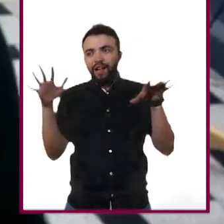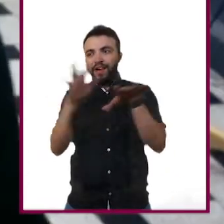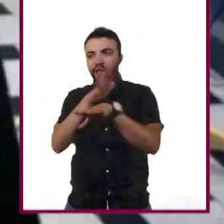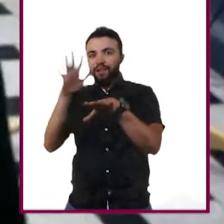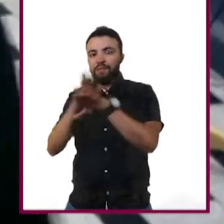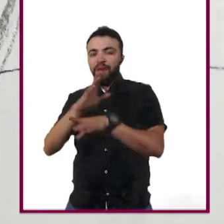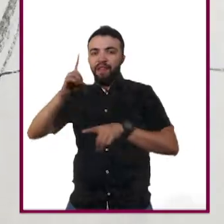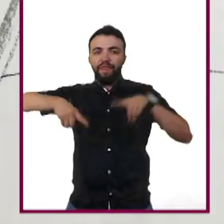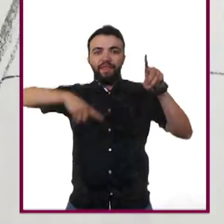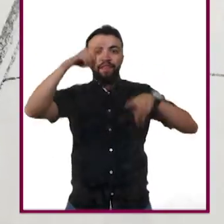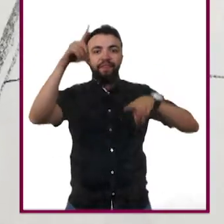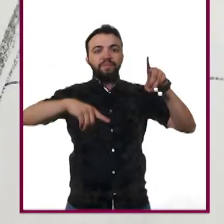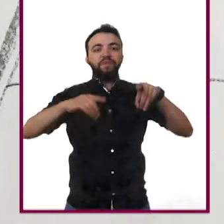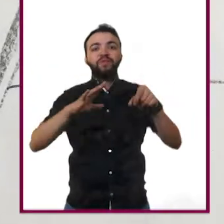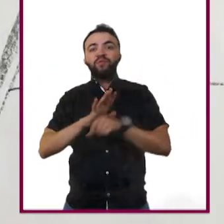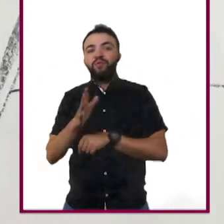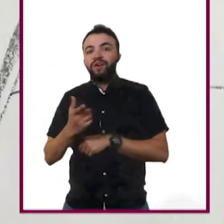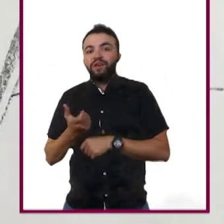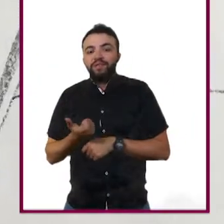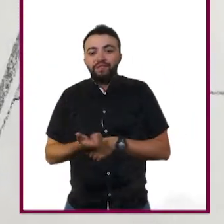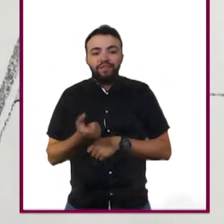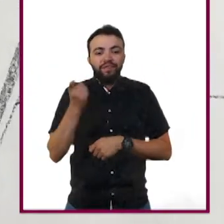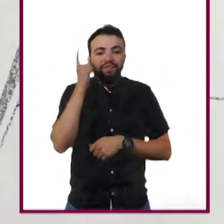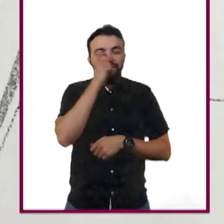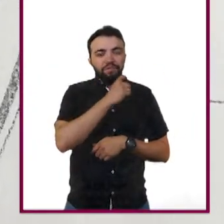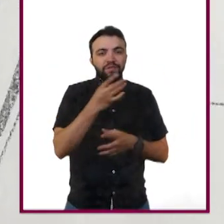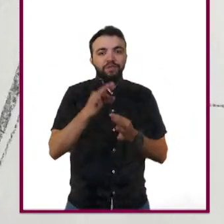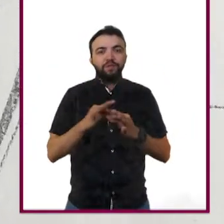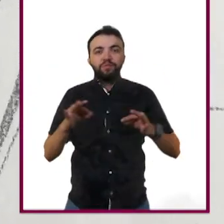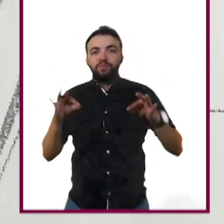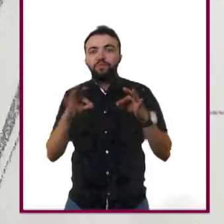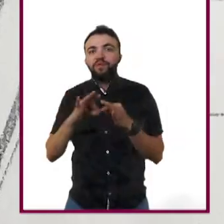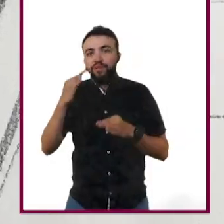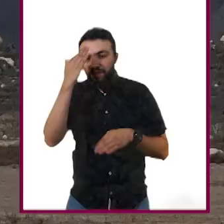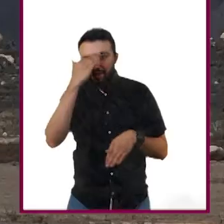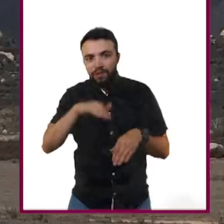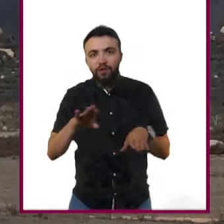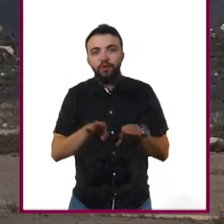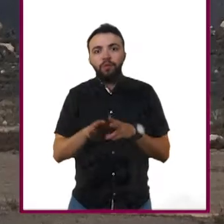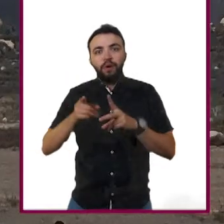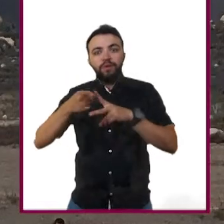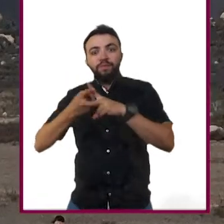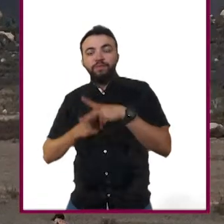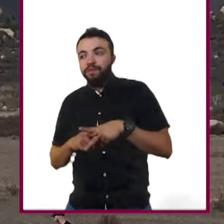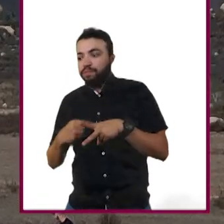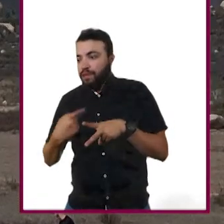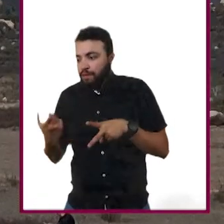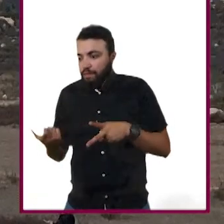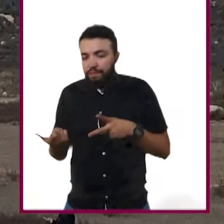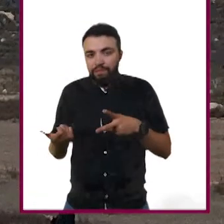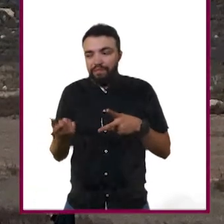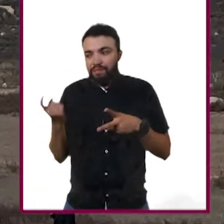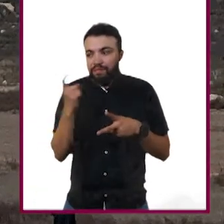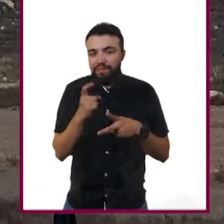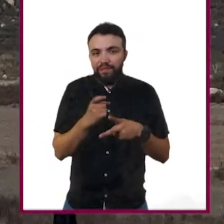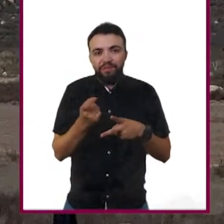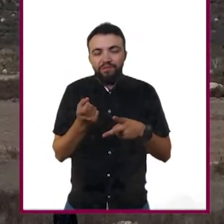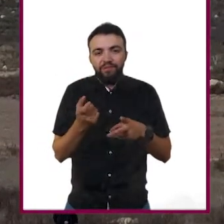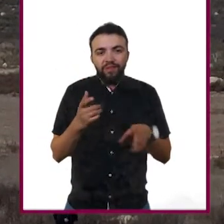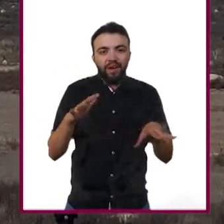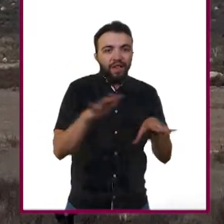de con qué presupuesto se cuenta. Es bien importante saber cómo arrancar y dependiendo lo que tienes